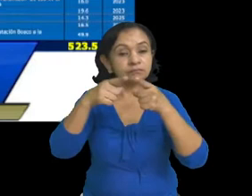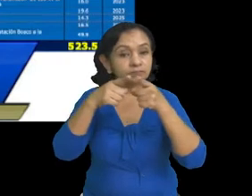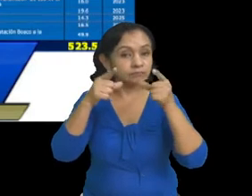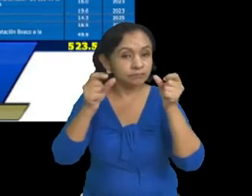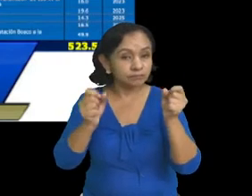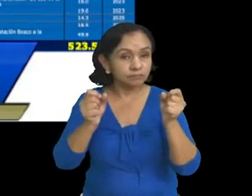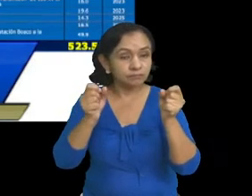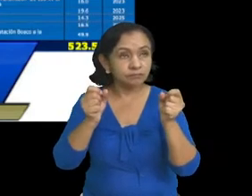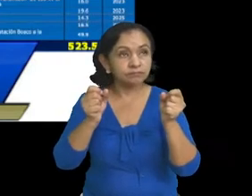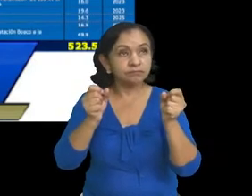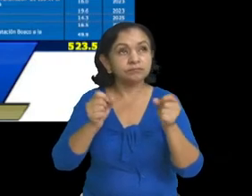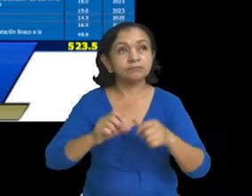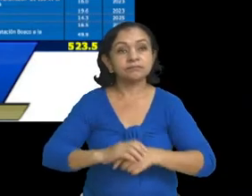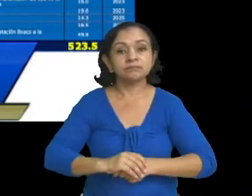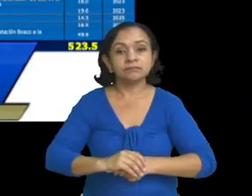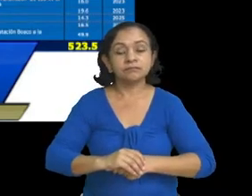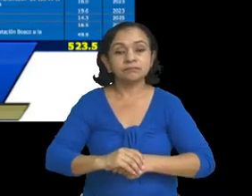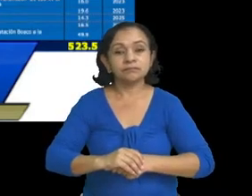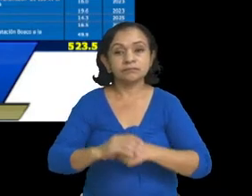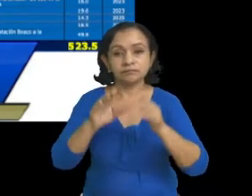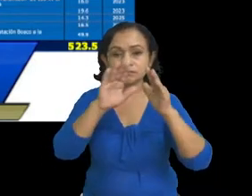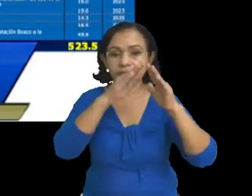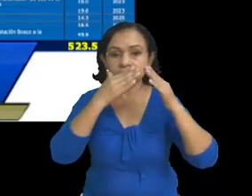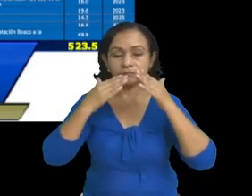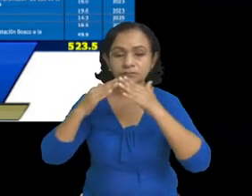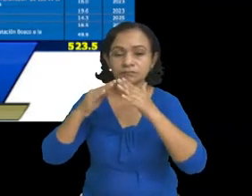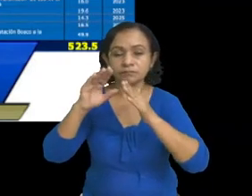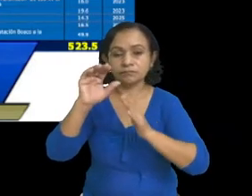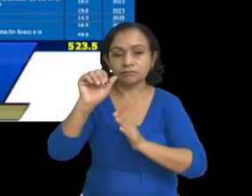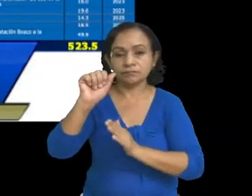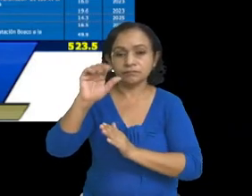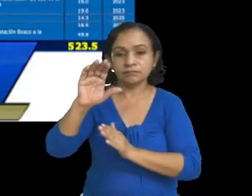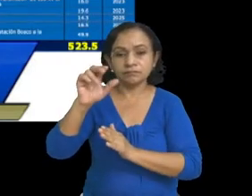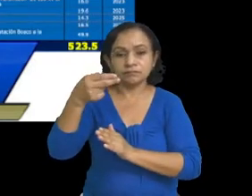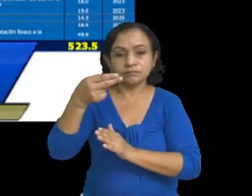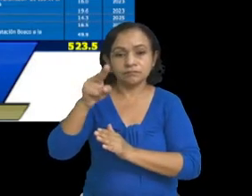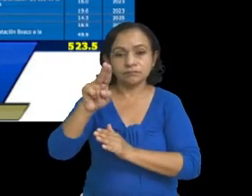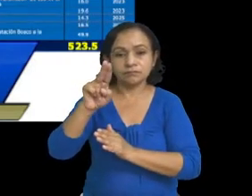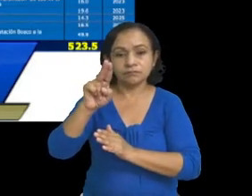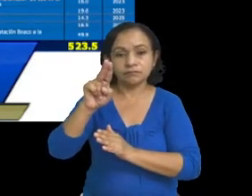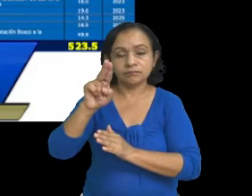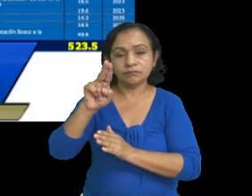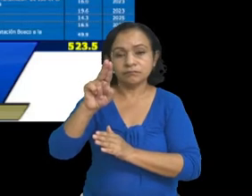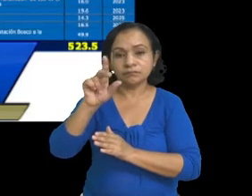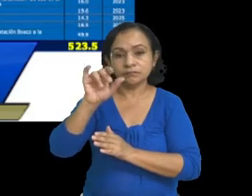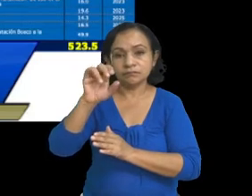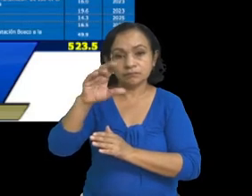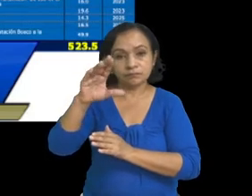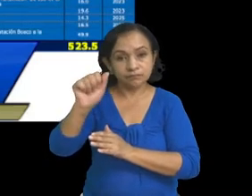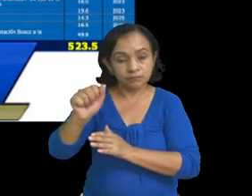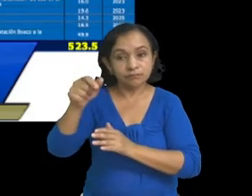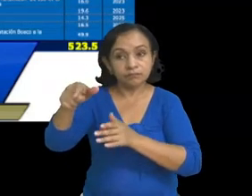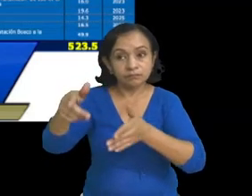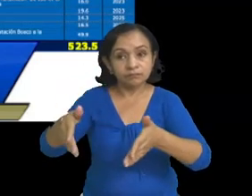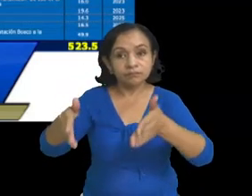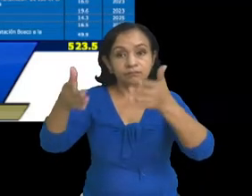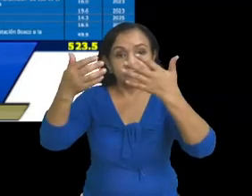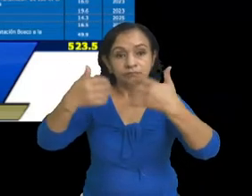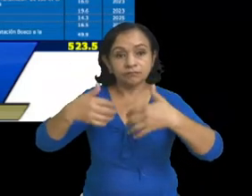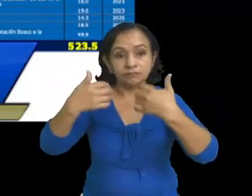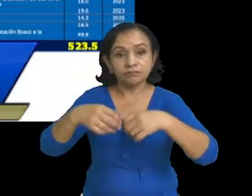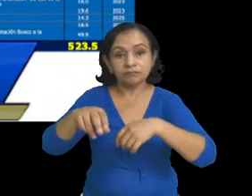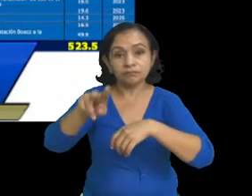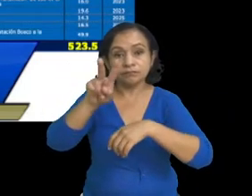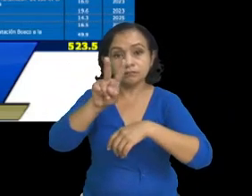Managua, sí, en el barrio de Cahualinca hay una subestación, tiene un transformador